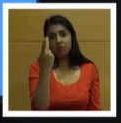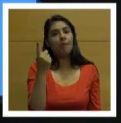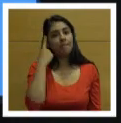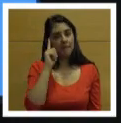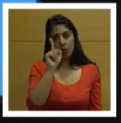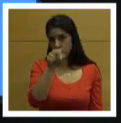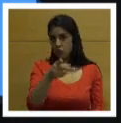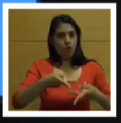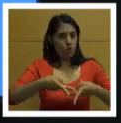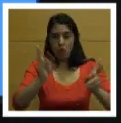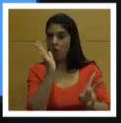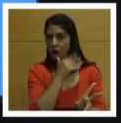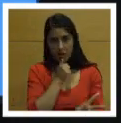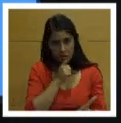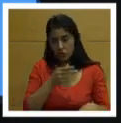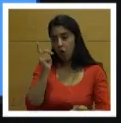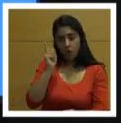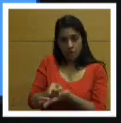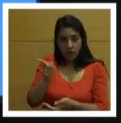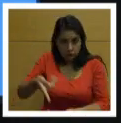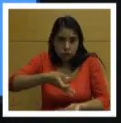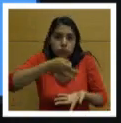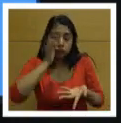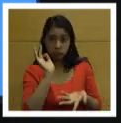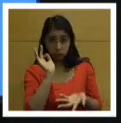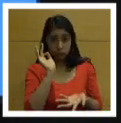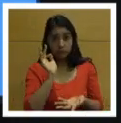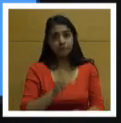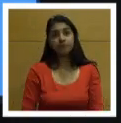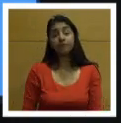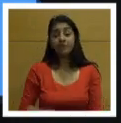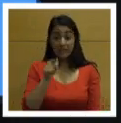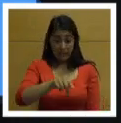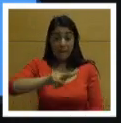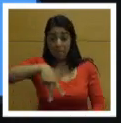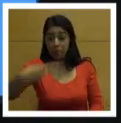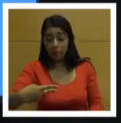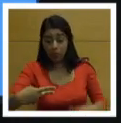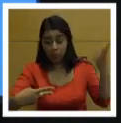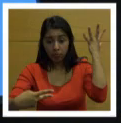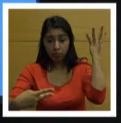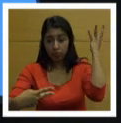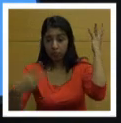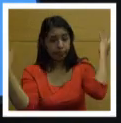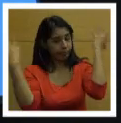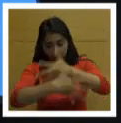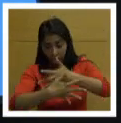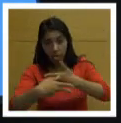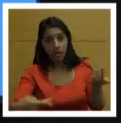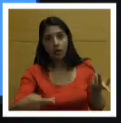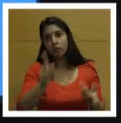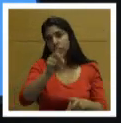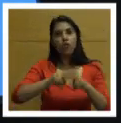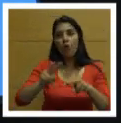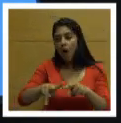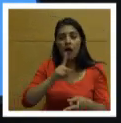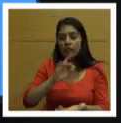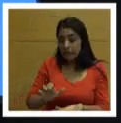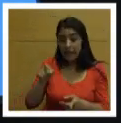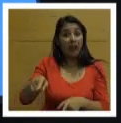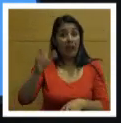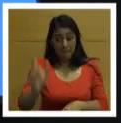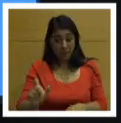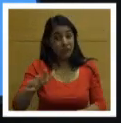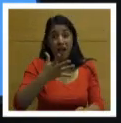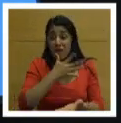no tienes el derecho de obligarlos a que se lo tomen. Si está inconsciente, no le hagas té. Punto. Las personas inconscientes no quieren té